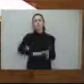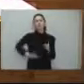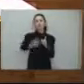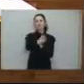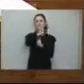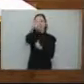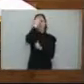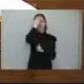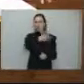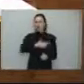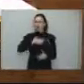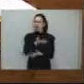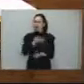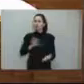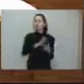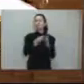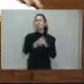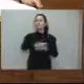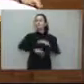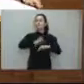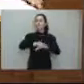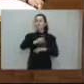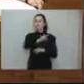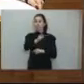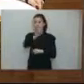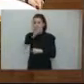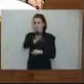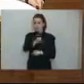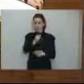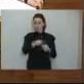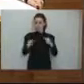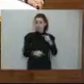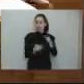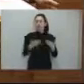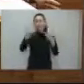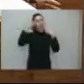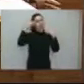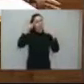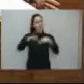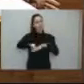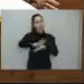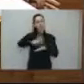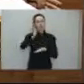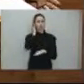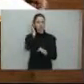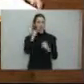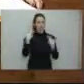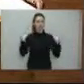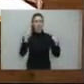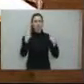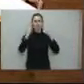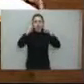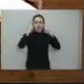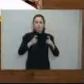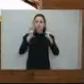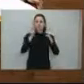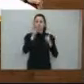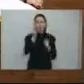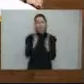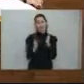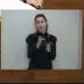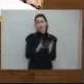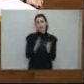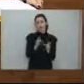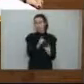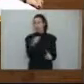y a satisfacer, y se ha cumplido, y por eso hemos en su día felicitado a la consejera de Hacienda por el esfuerzo en tiempos difíciles de cumplir